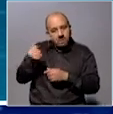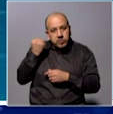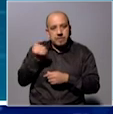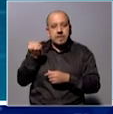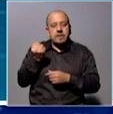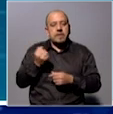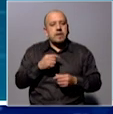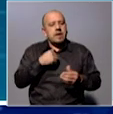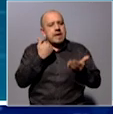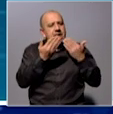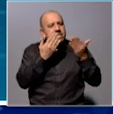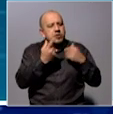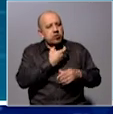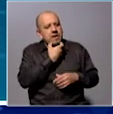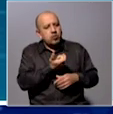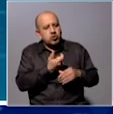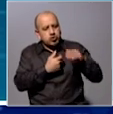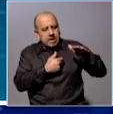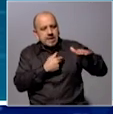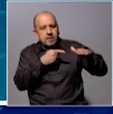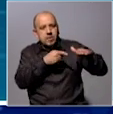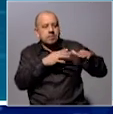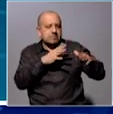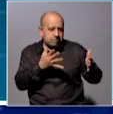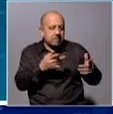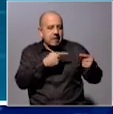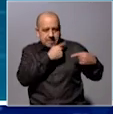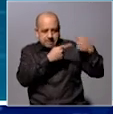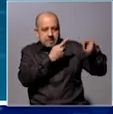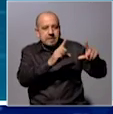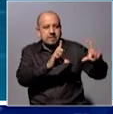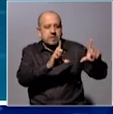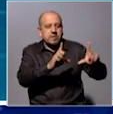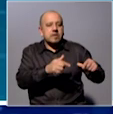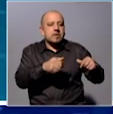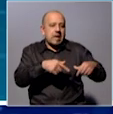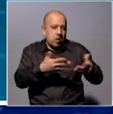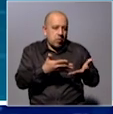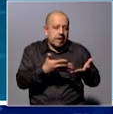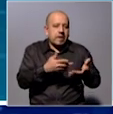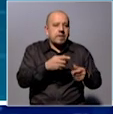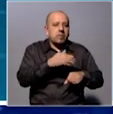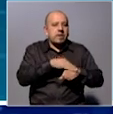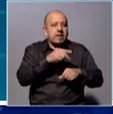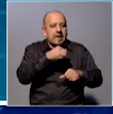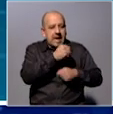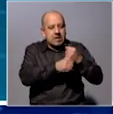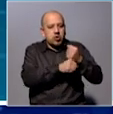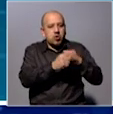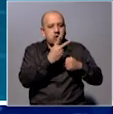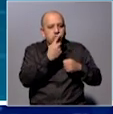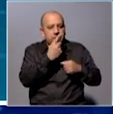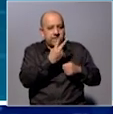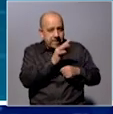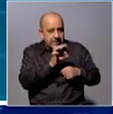fundamental. Y hablando de la voz del niño, en este momento, más allá de la serie, ¿no? En el presente, en este 2020